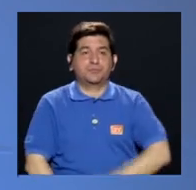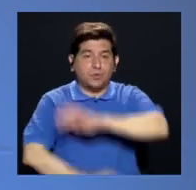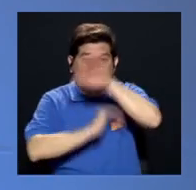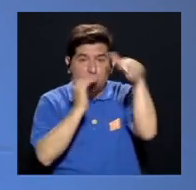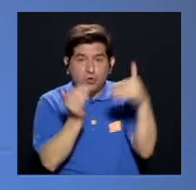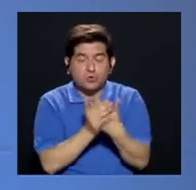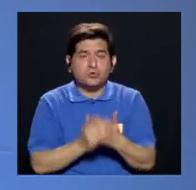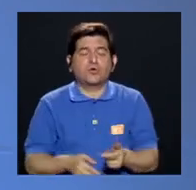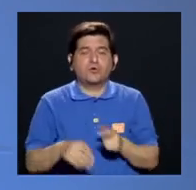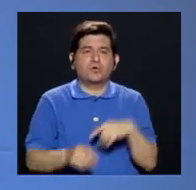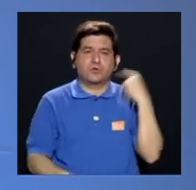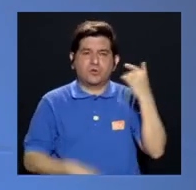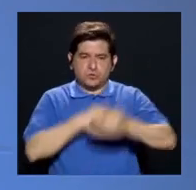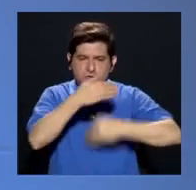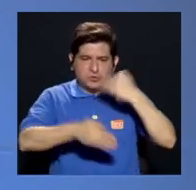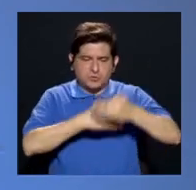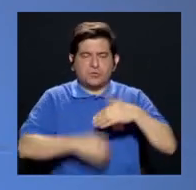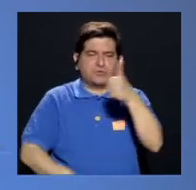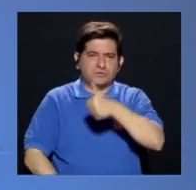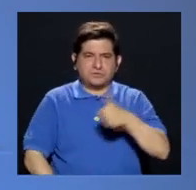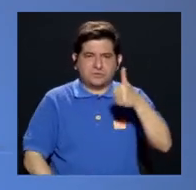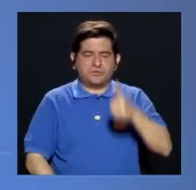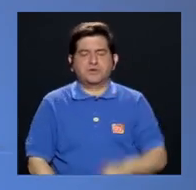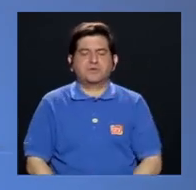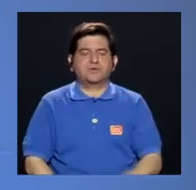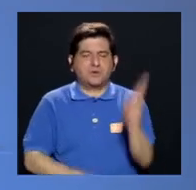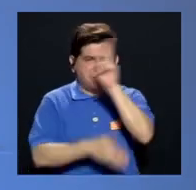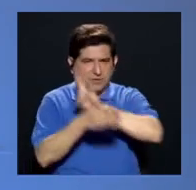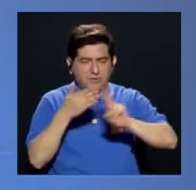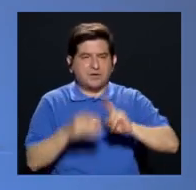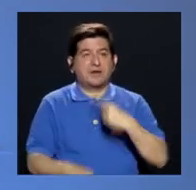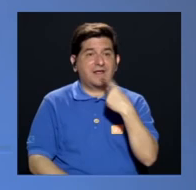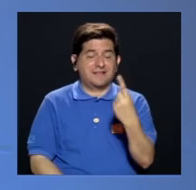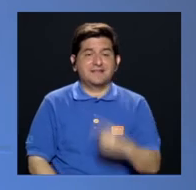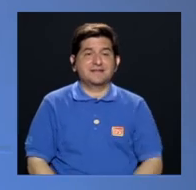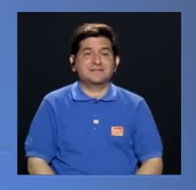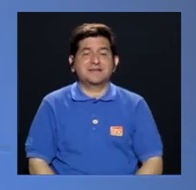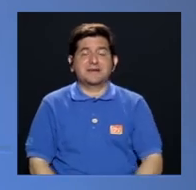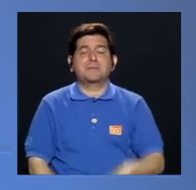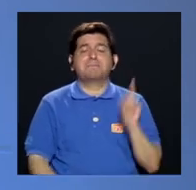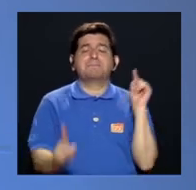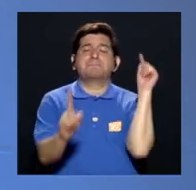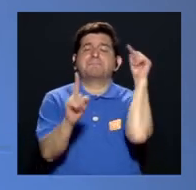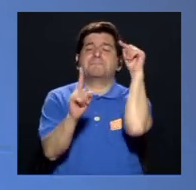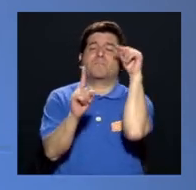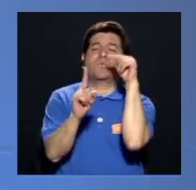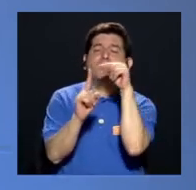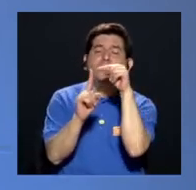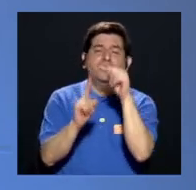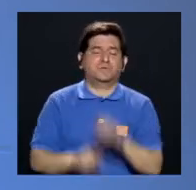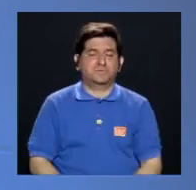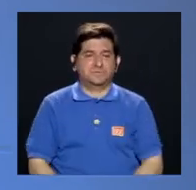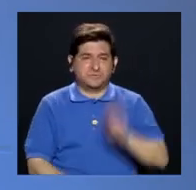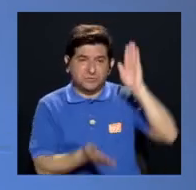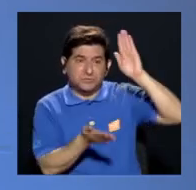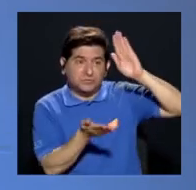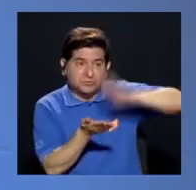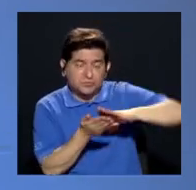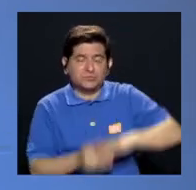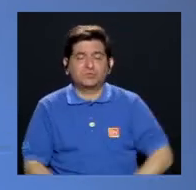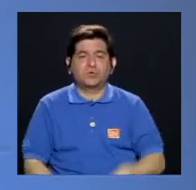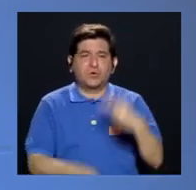Todas las administraciones universitarias definen como uno de sus propósitos reducir